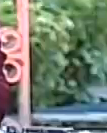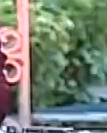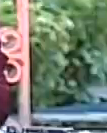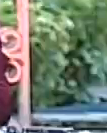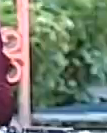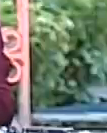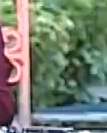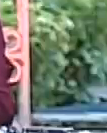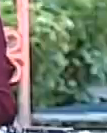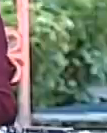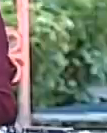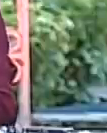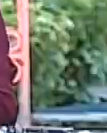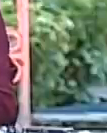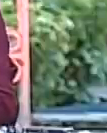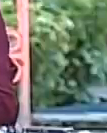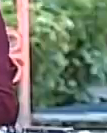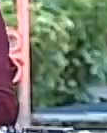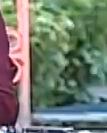millones de regalos.